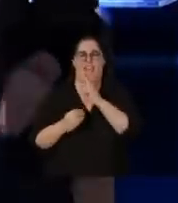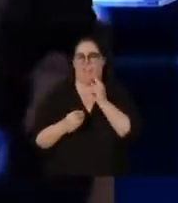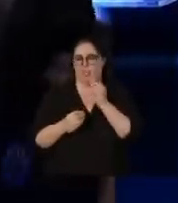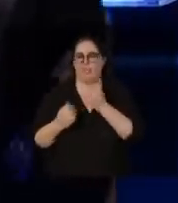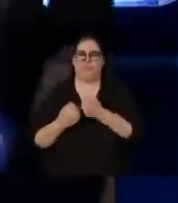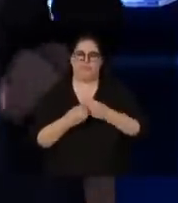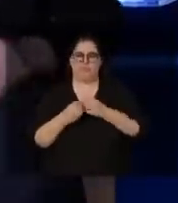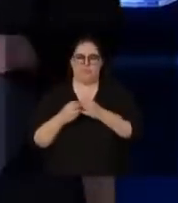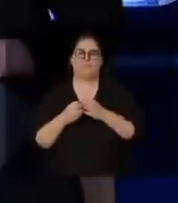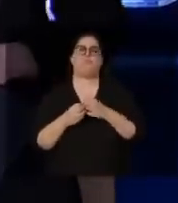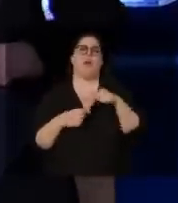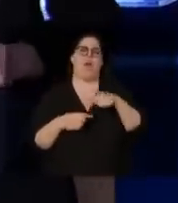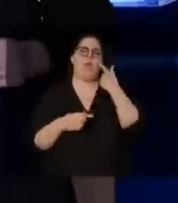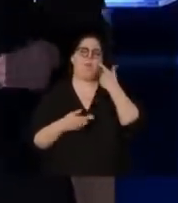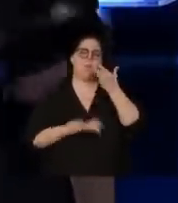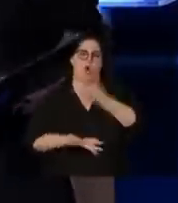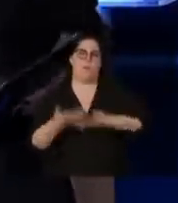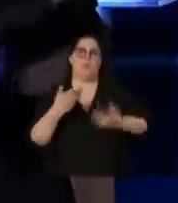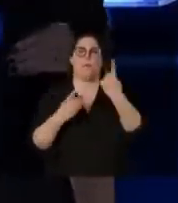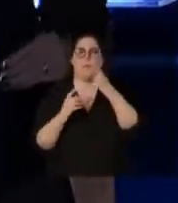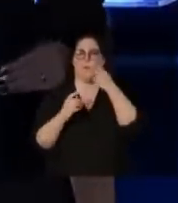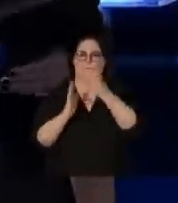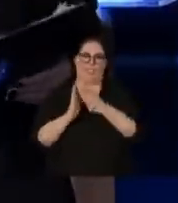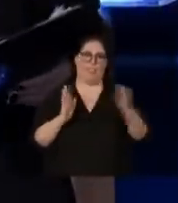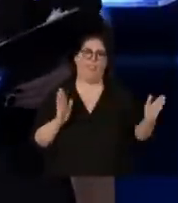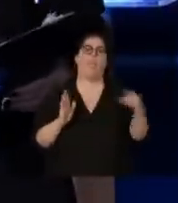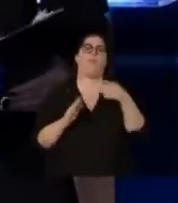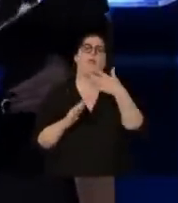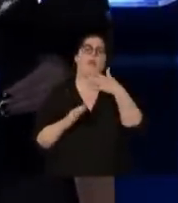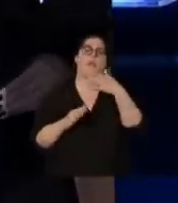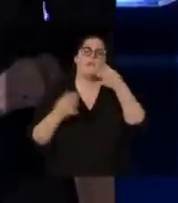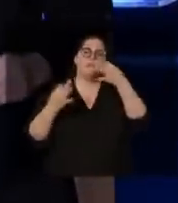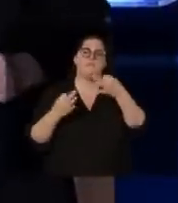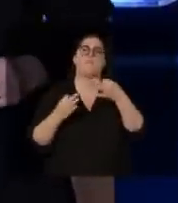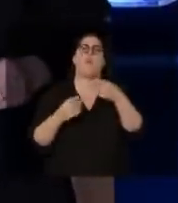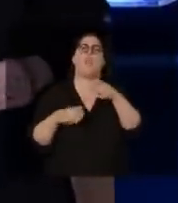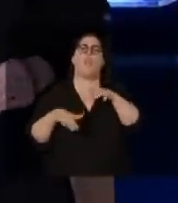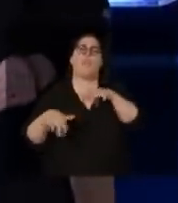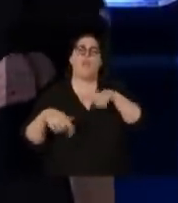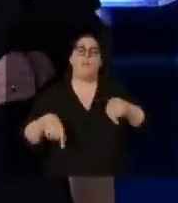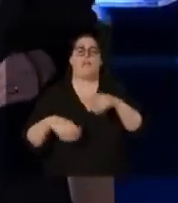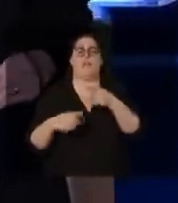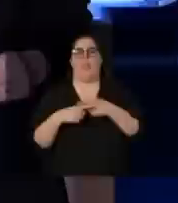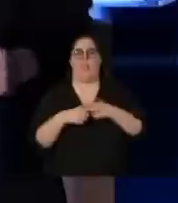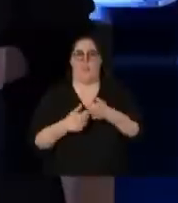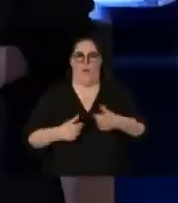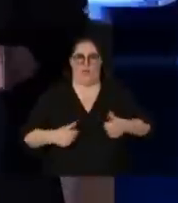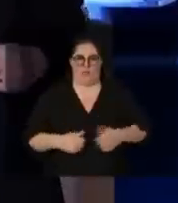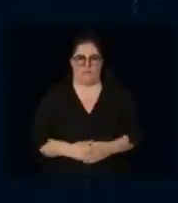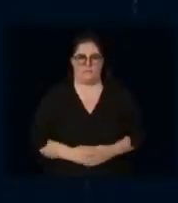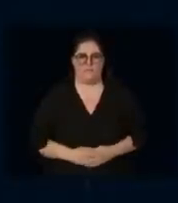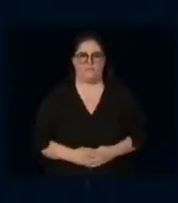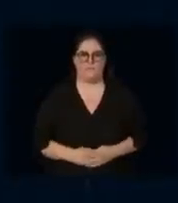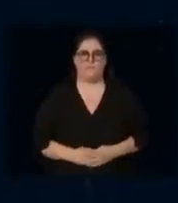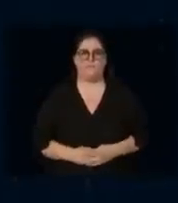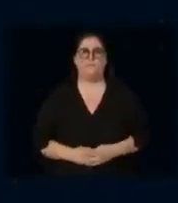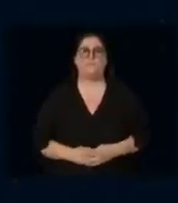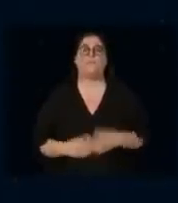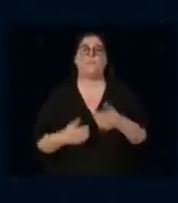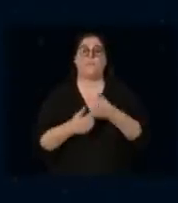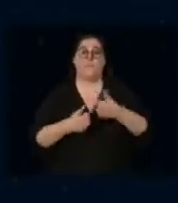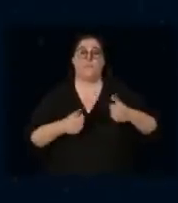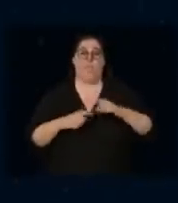vamos a compartir a continuación un video que nos permite comprender justamente cuál es la dinámica de este debate. Reglas del